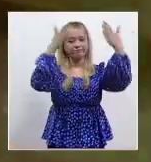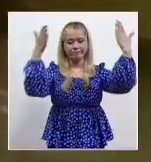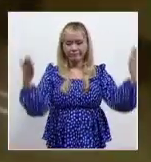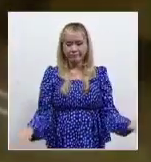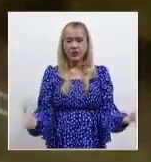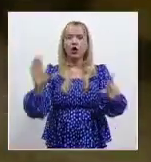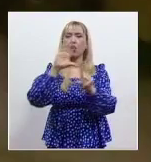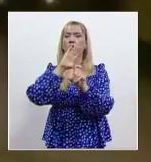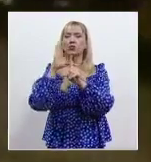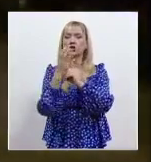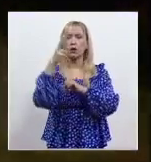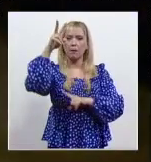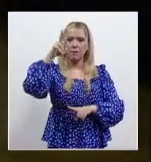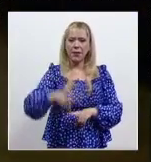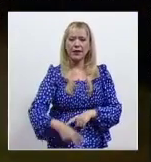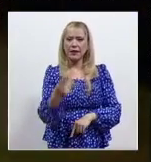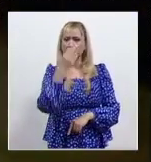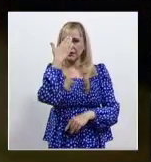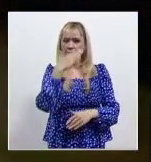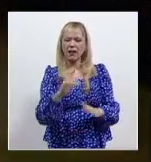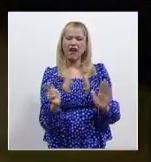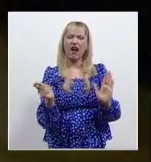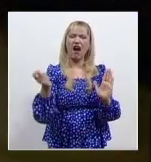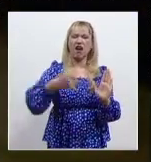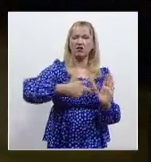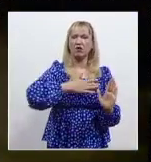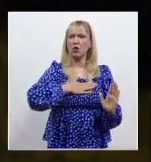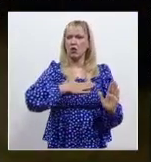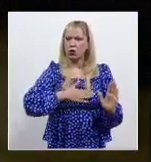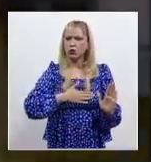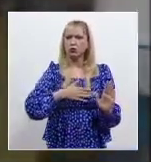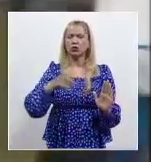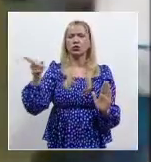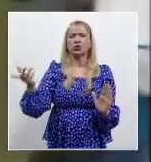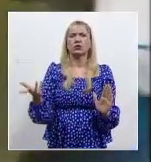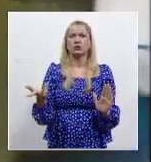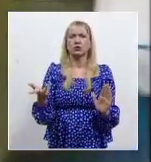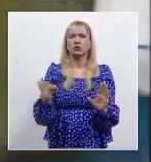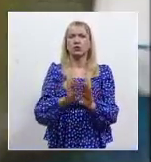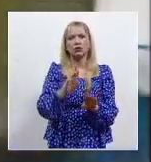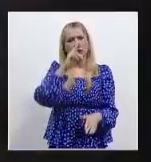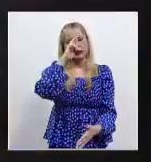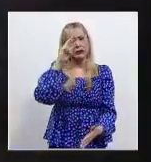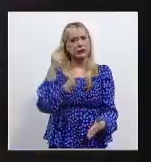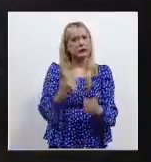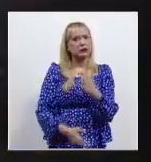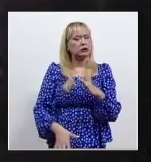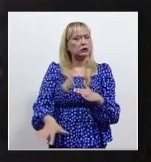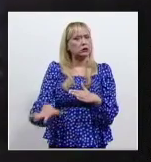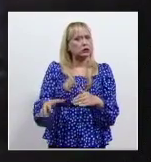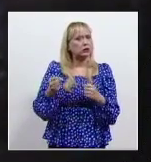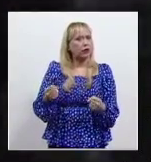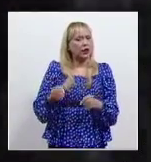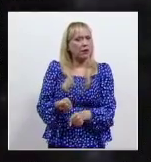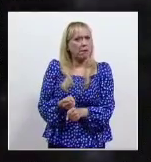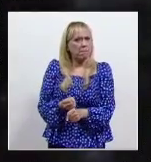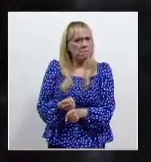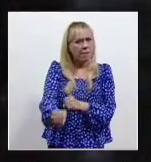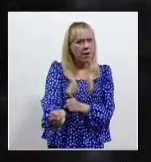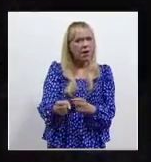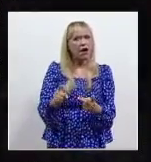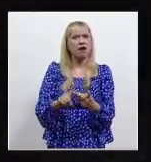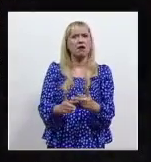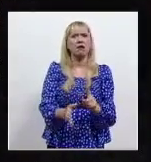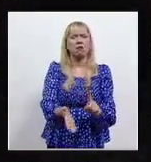la Verdad y la Justicia del caso Iguala. Ello debido a las graves violaciones a derechos humanos como son la tortura y desaparición